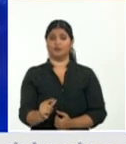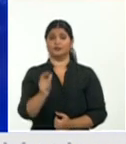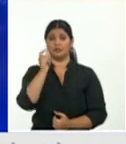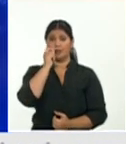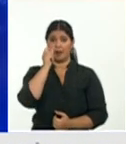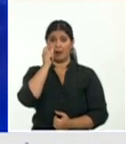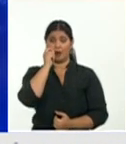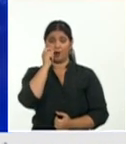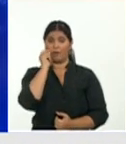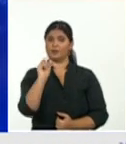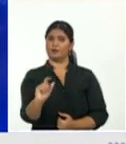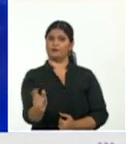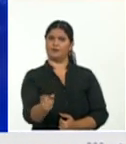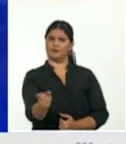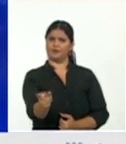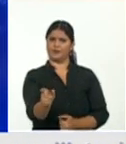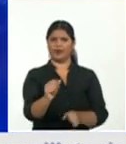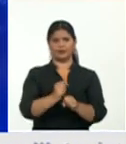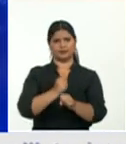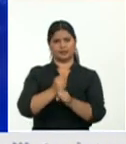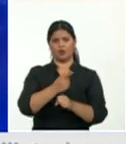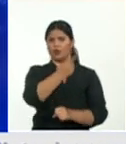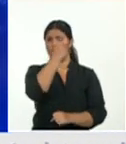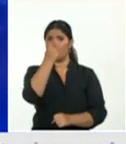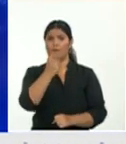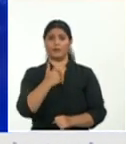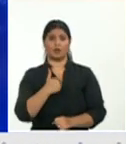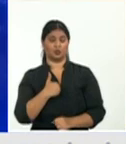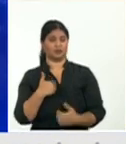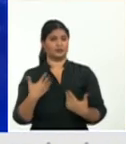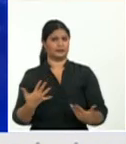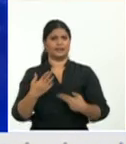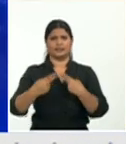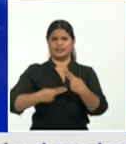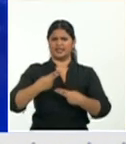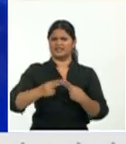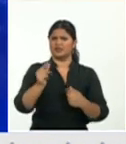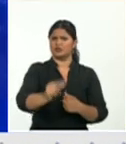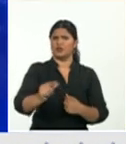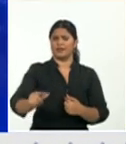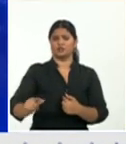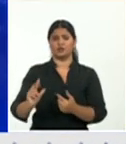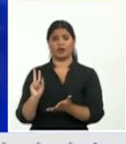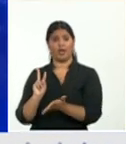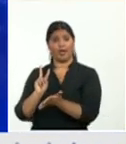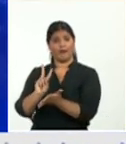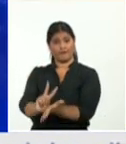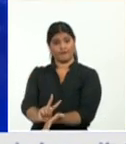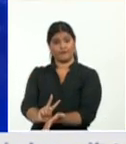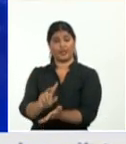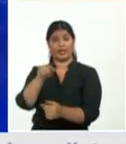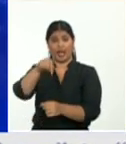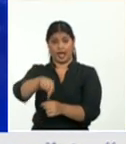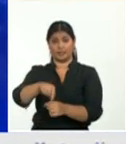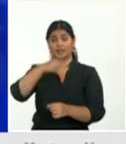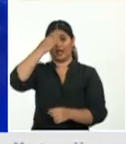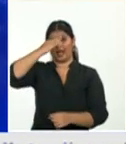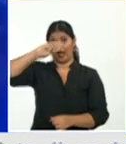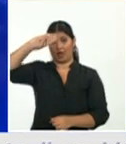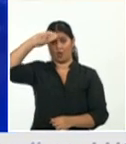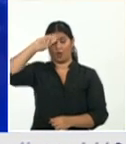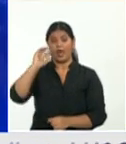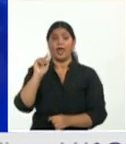Radio Reloj. Nos pregunta, doctor, ¿qué se hace con los visitantes que viajan en un avión con personas que al llegar